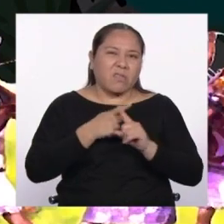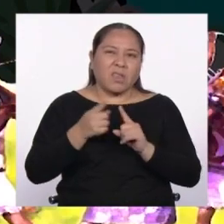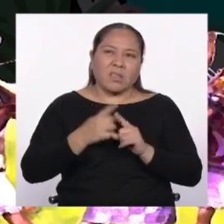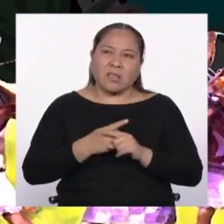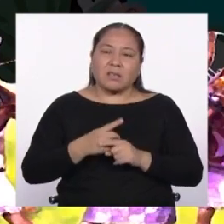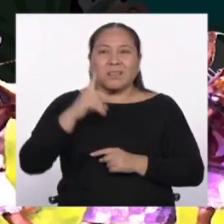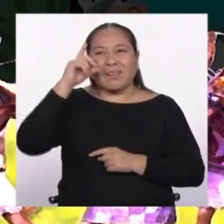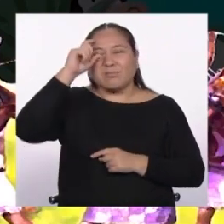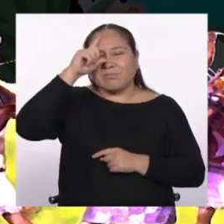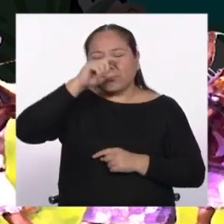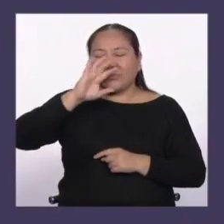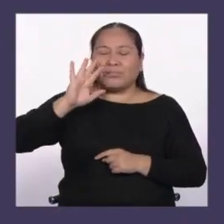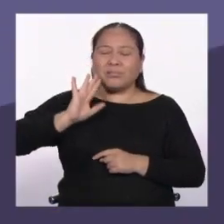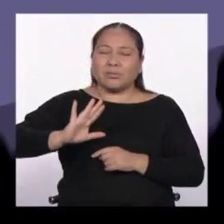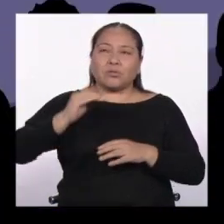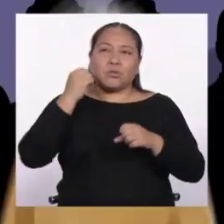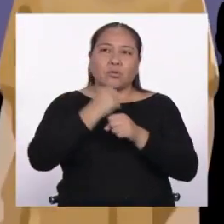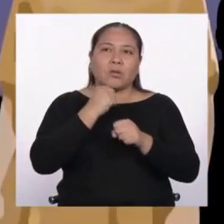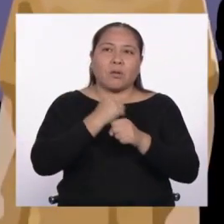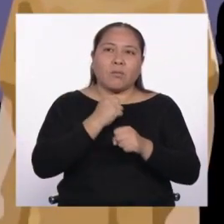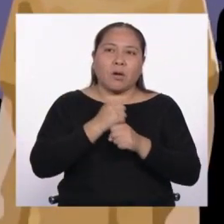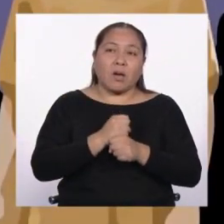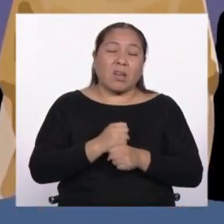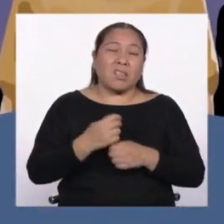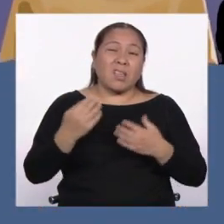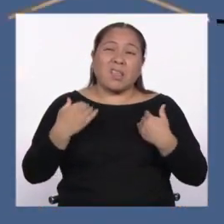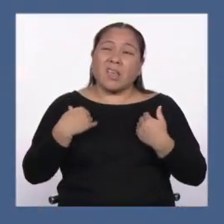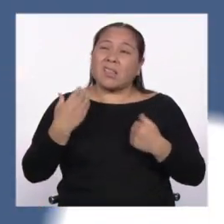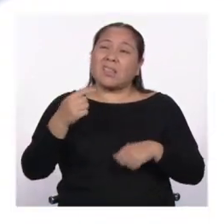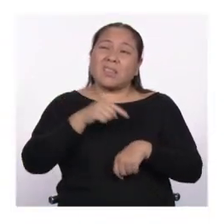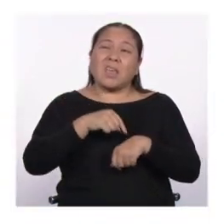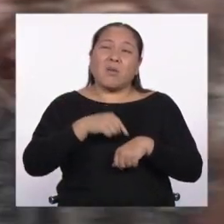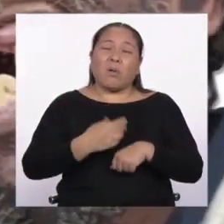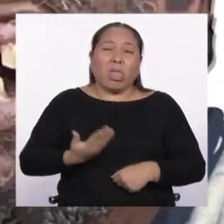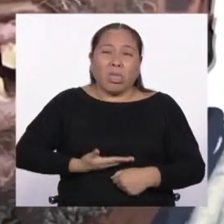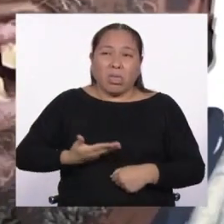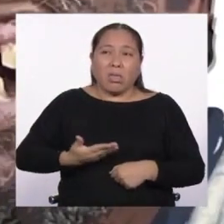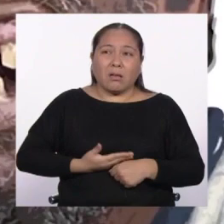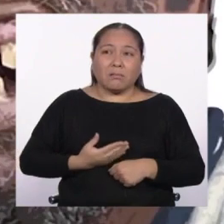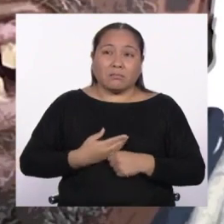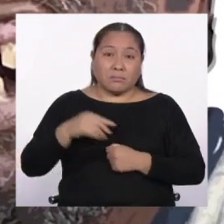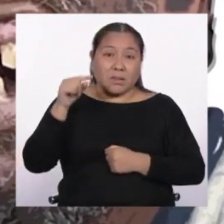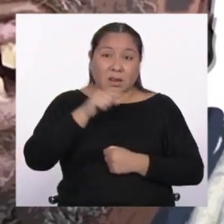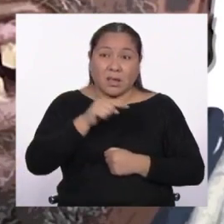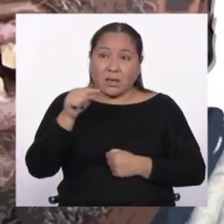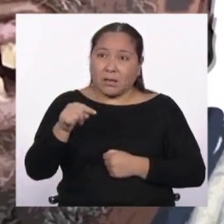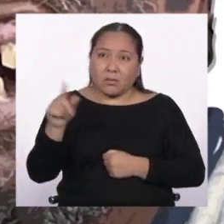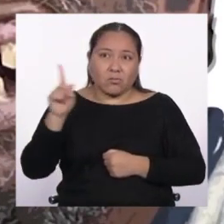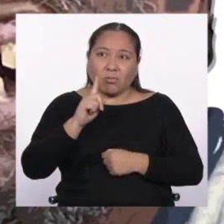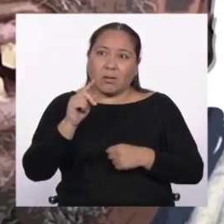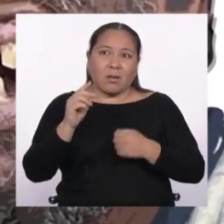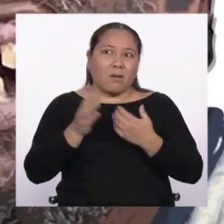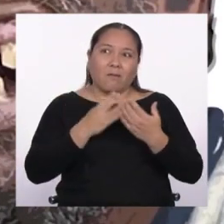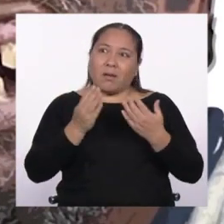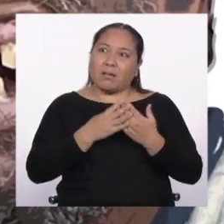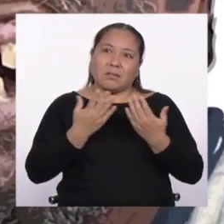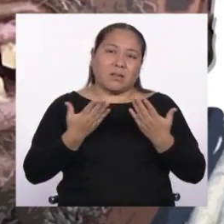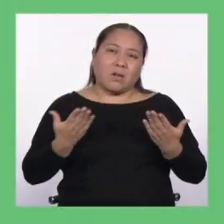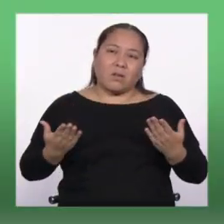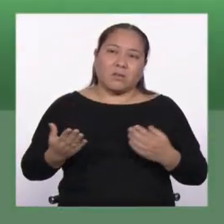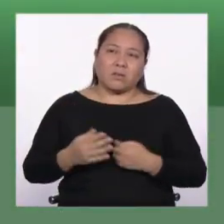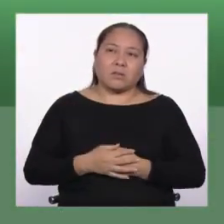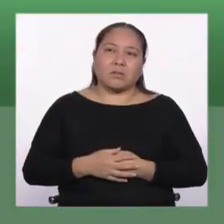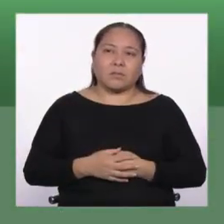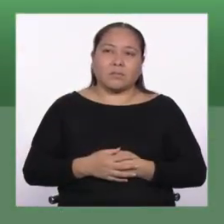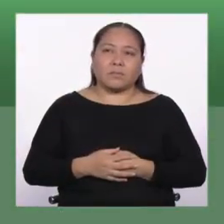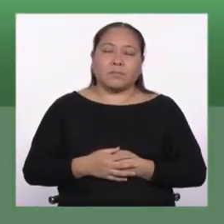aparte de entorpecer sus trabajos, creaban épocas de hambruna. Como verás, para ellos las cosas no eran tan bonitas que digamos.